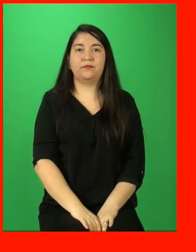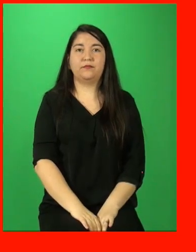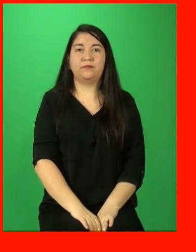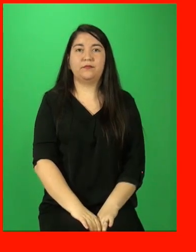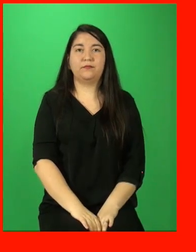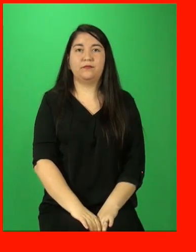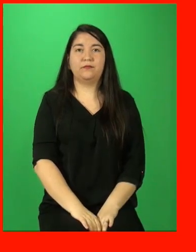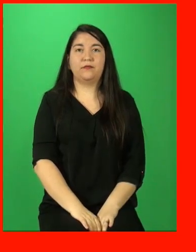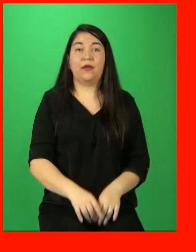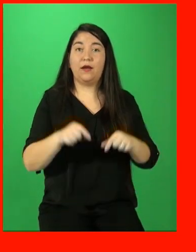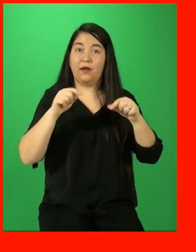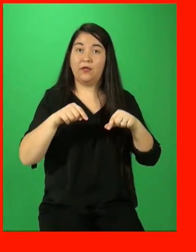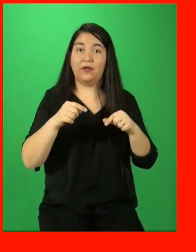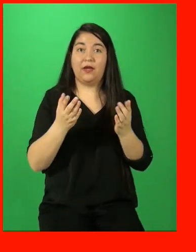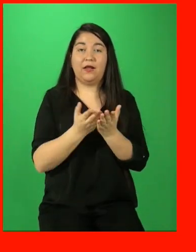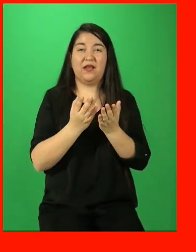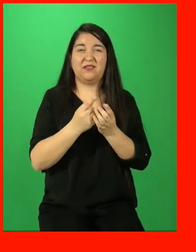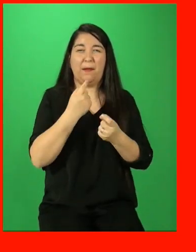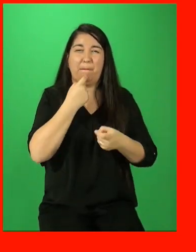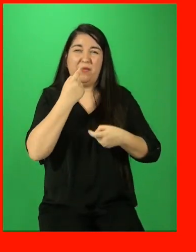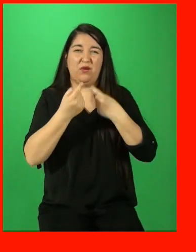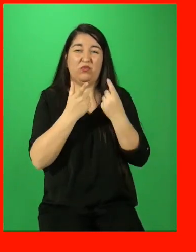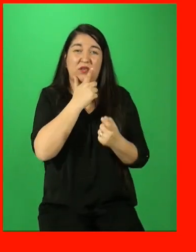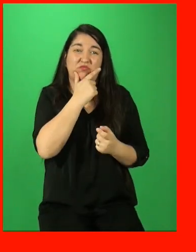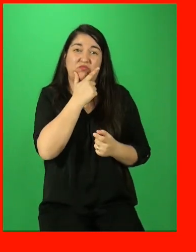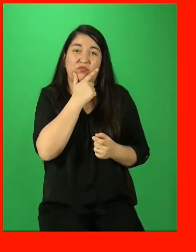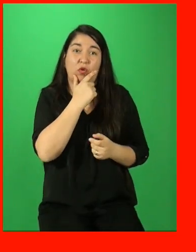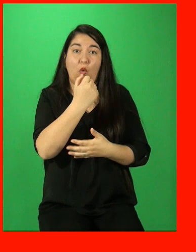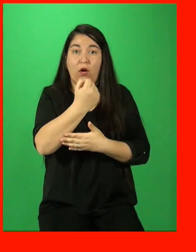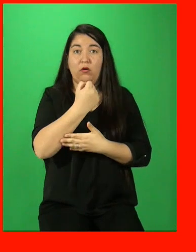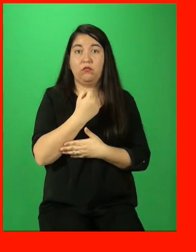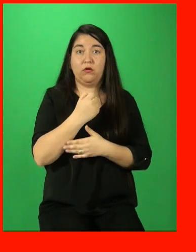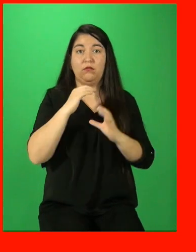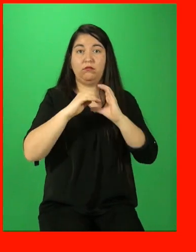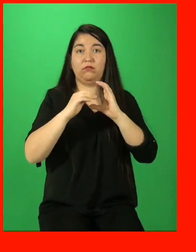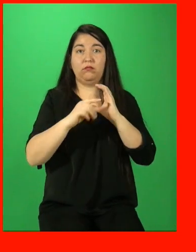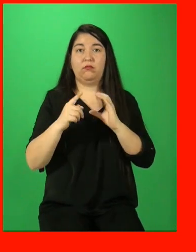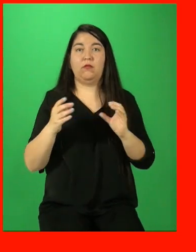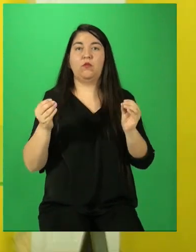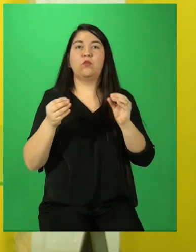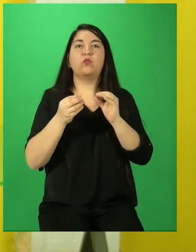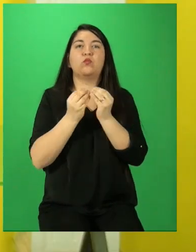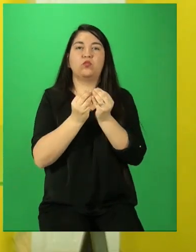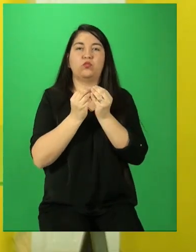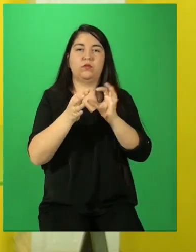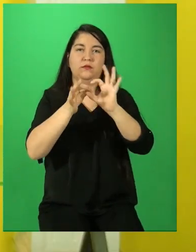de la clase de hoy para hacer consultas o sugerencias está acá. Muchas gracias.